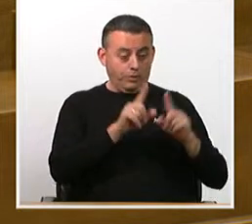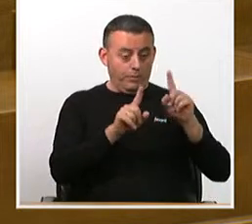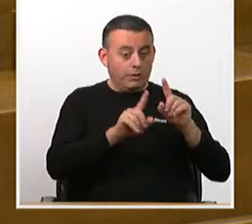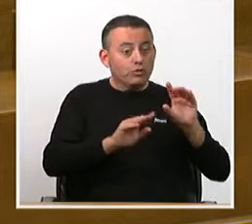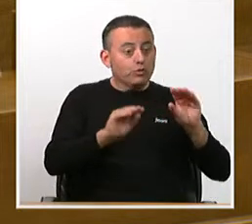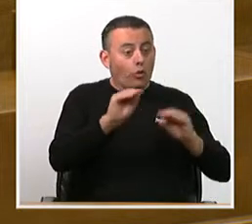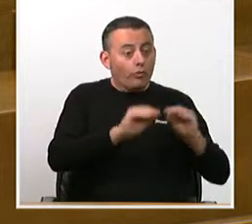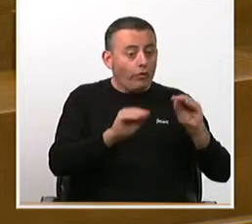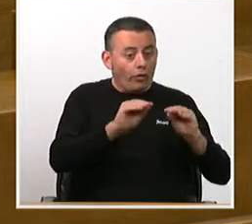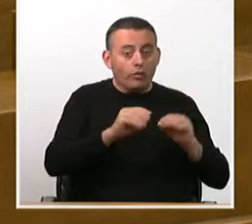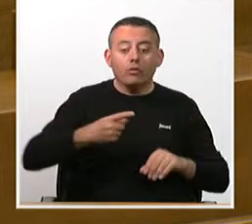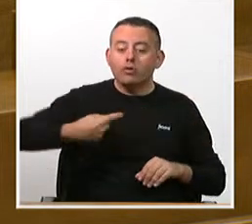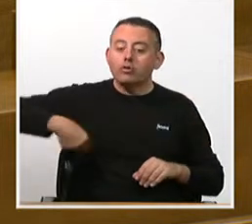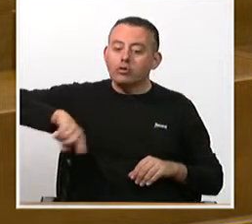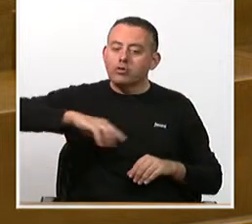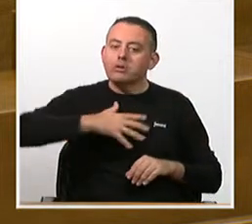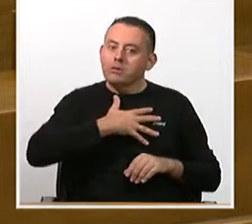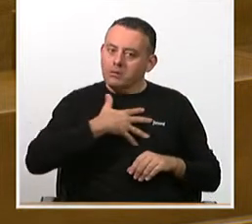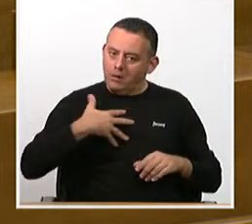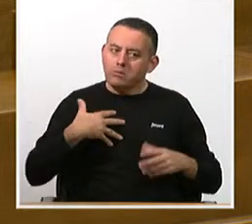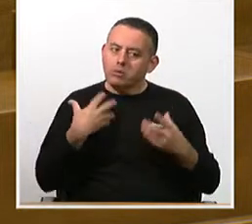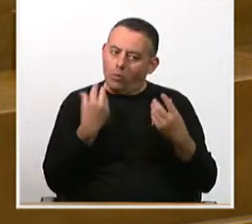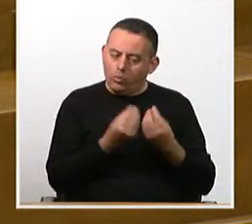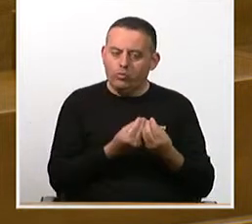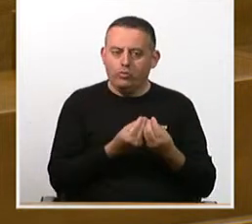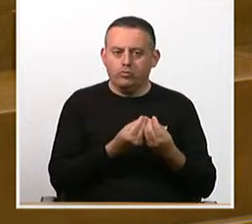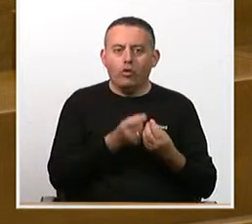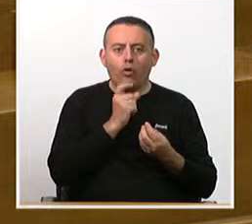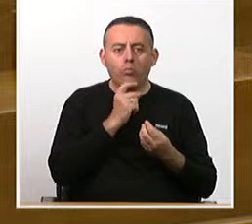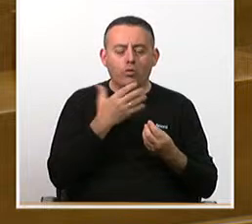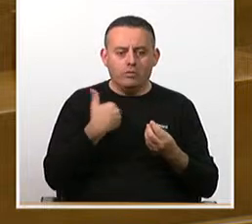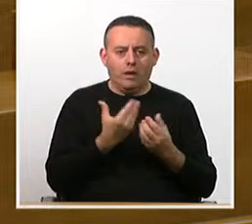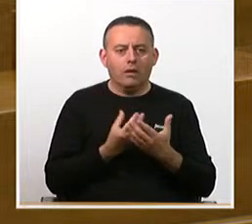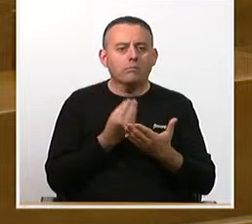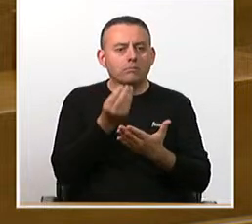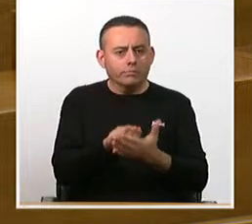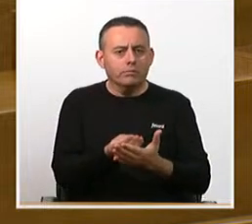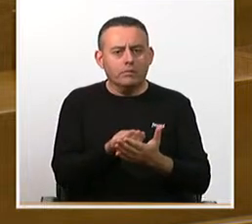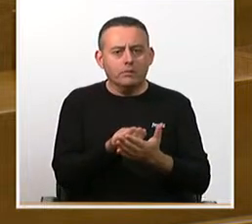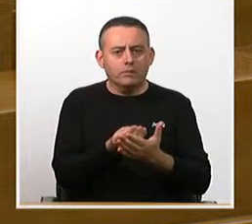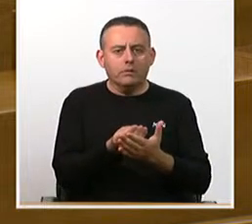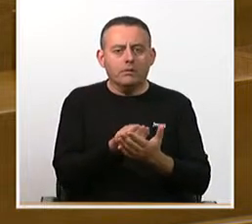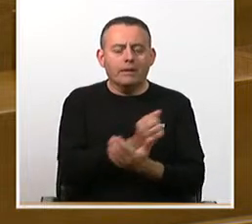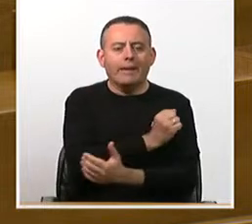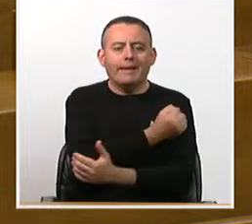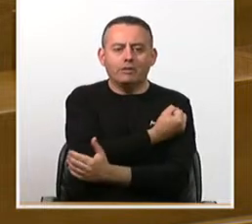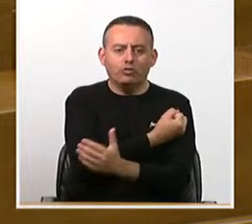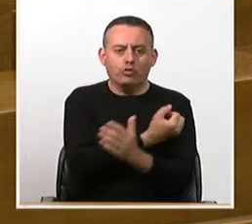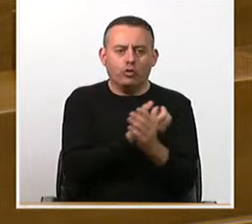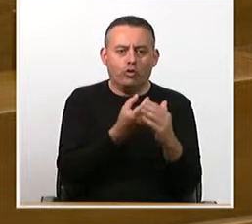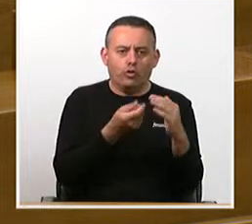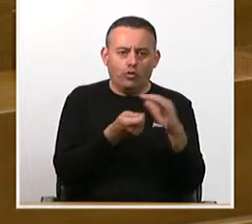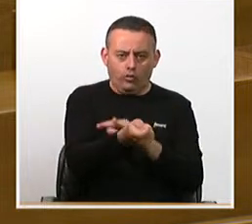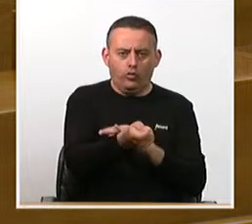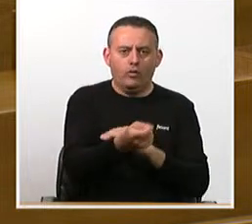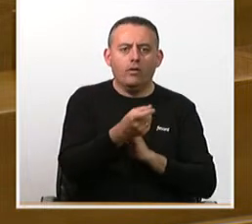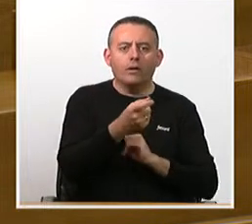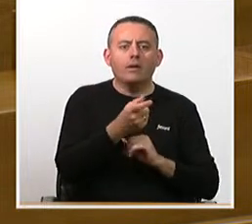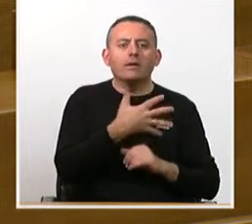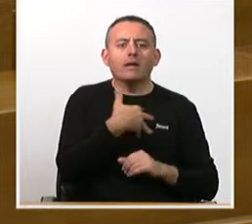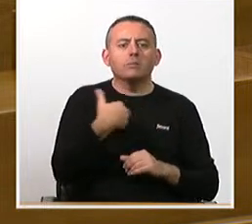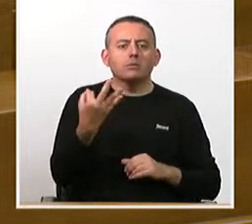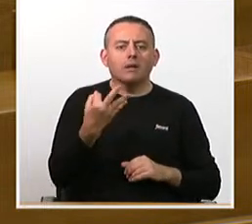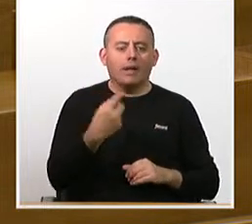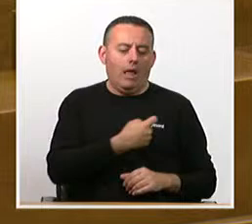sol que ya es una com de que la estud no